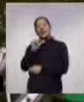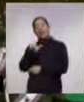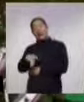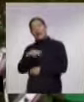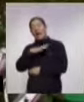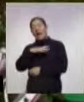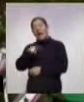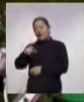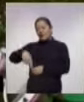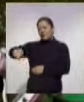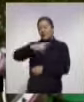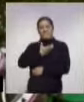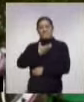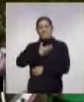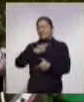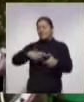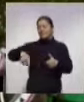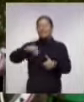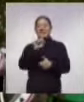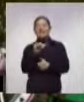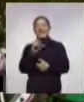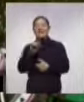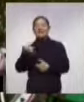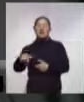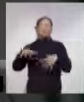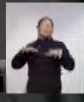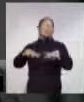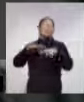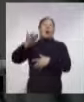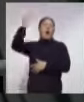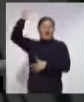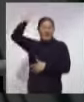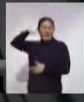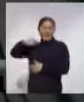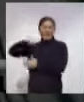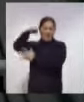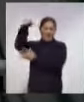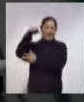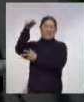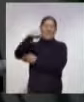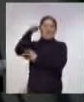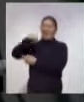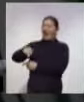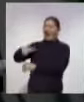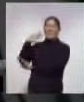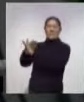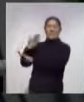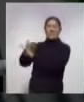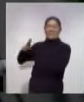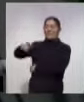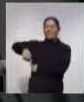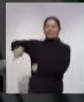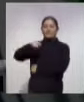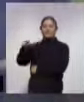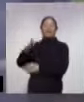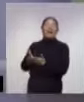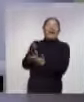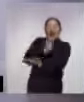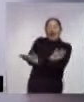conducen a la icónica Plaza Azadi, que fue sede de muchas de las protestas anti-Pahlavi en el periodo previo a la revolución.